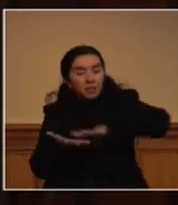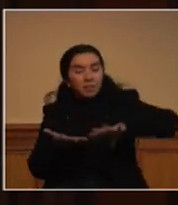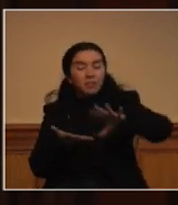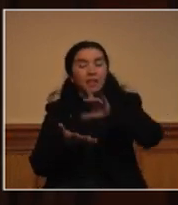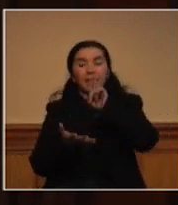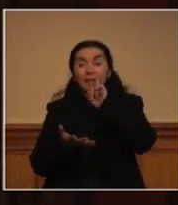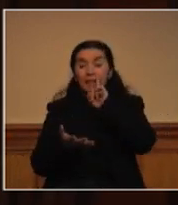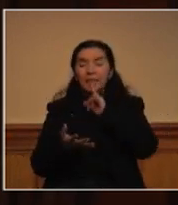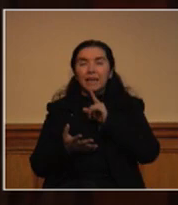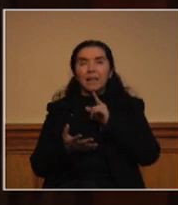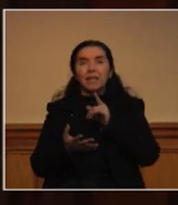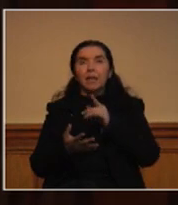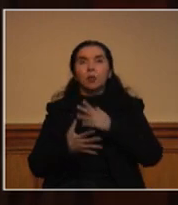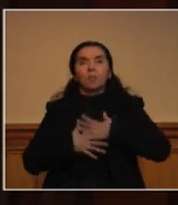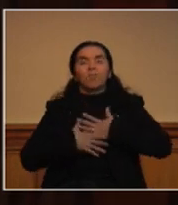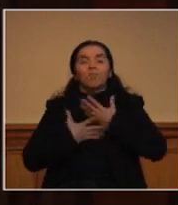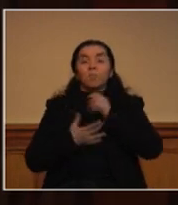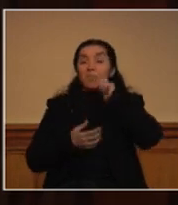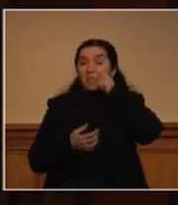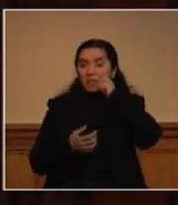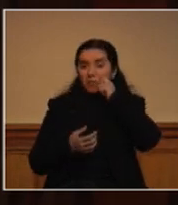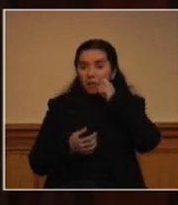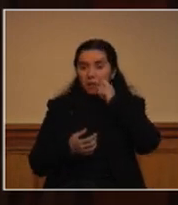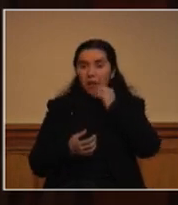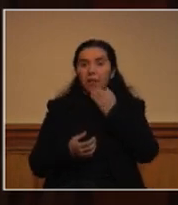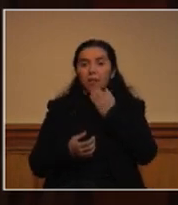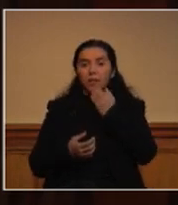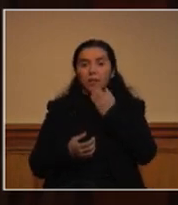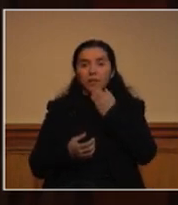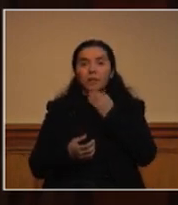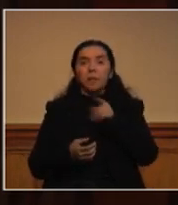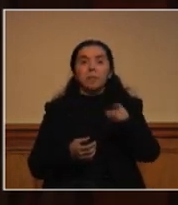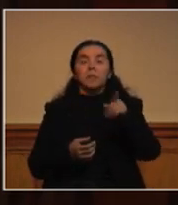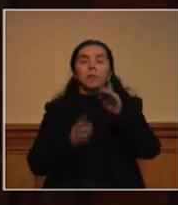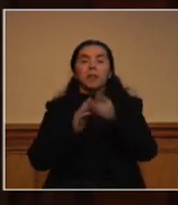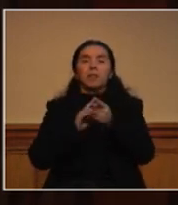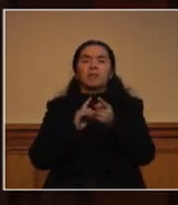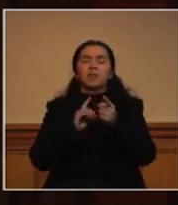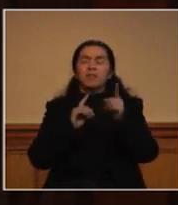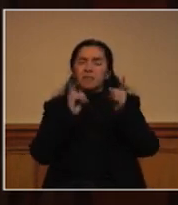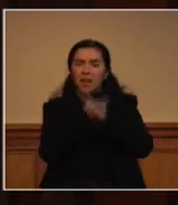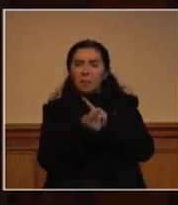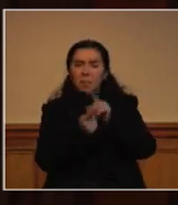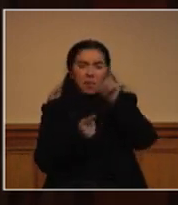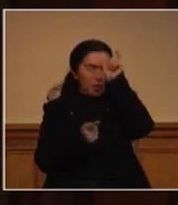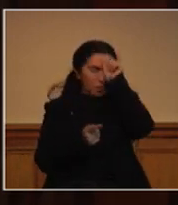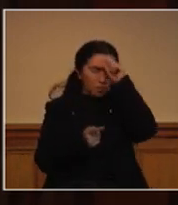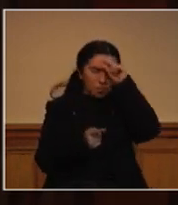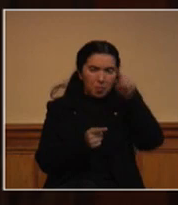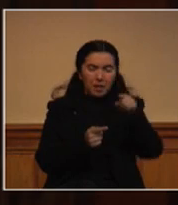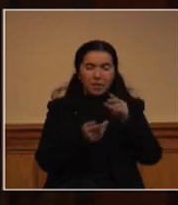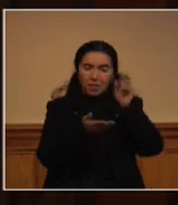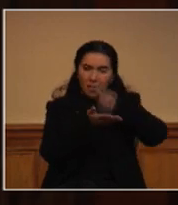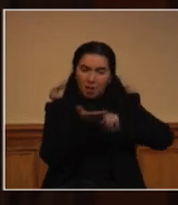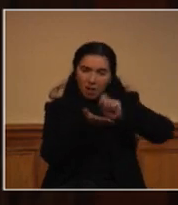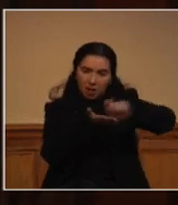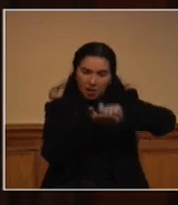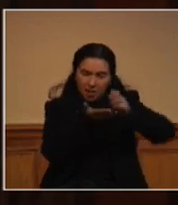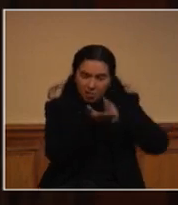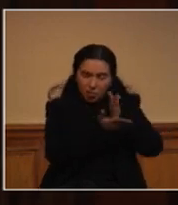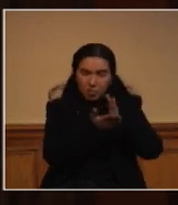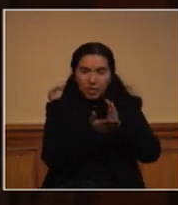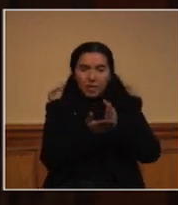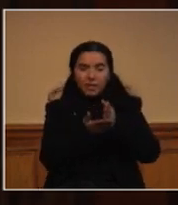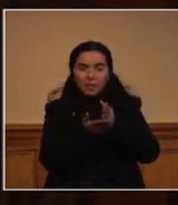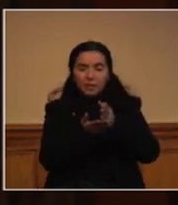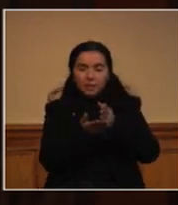cobra sentido desde el paradigma también de la alfabetización emergente. Desde las